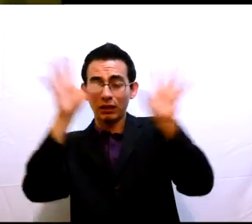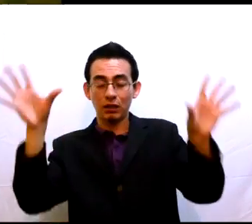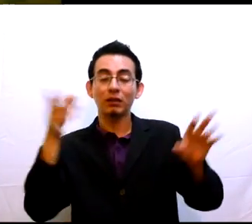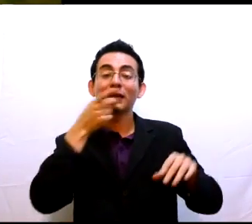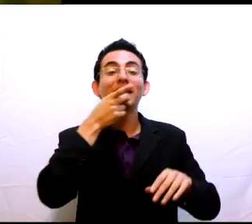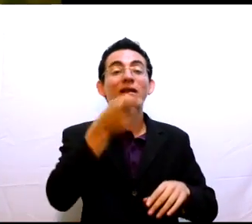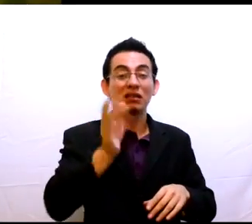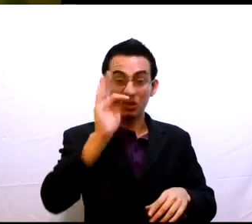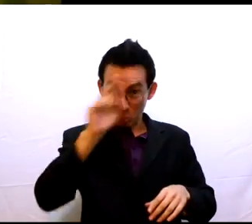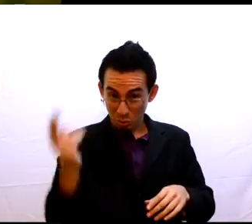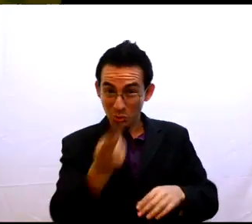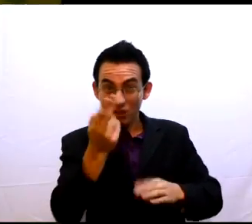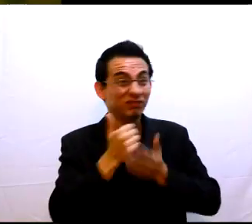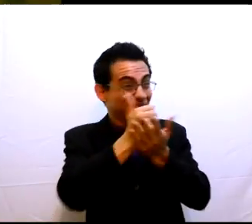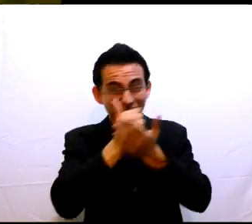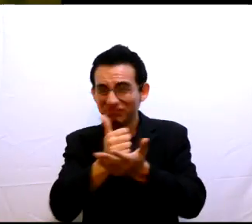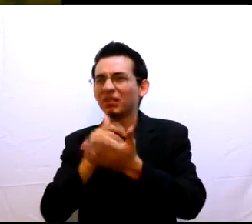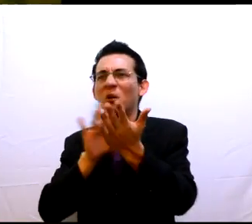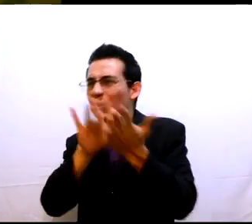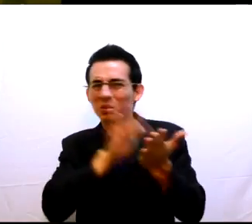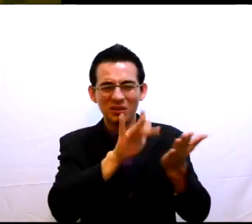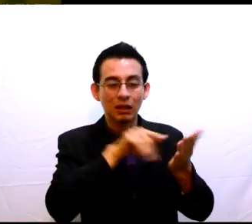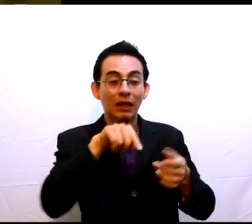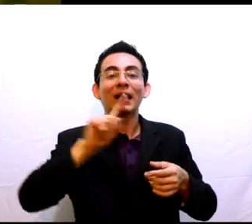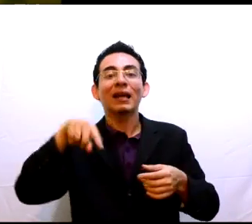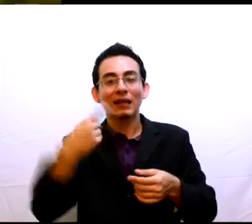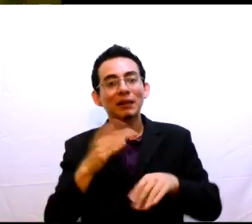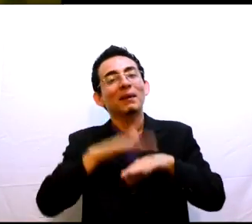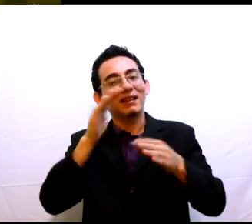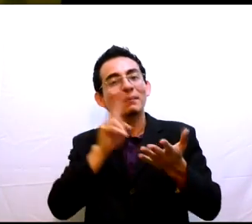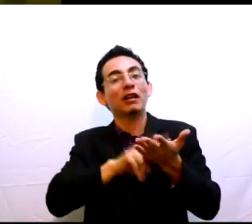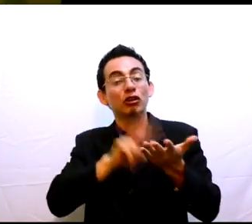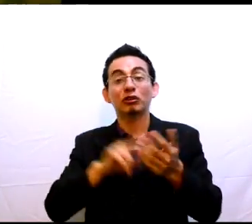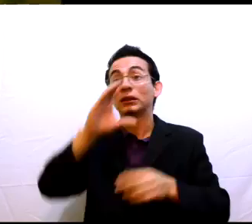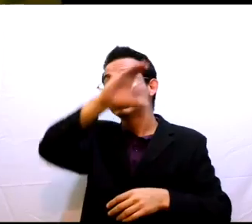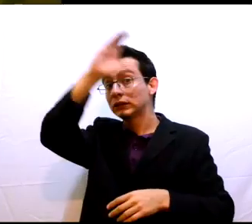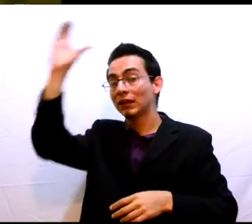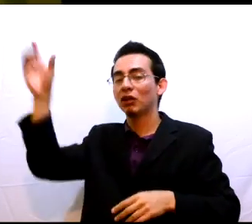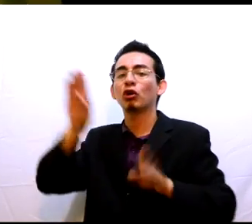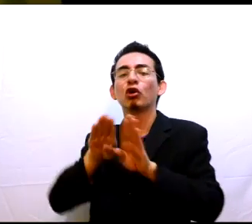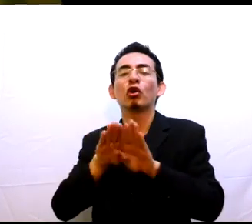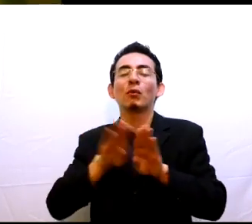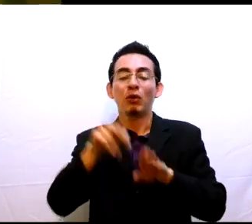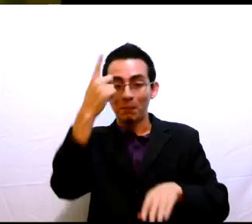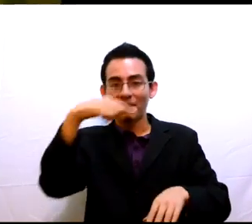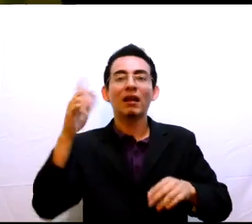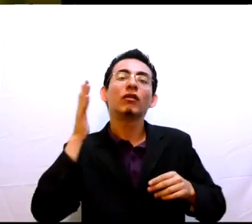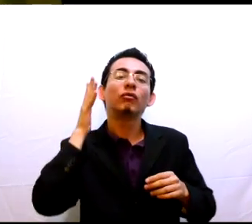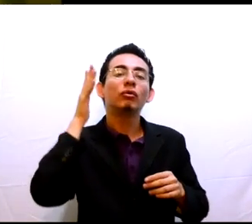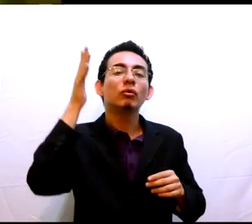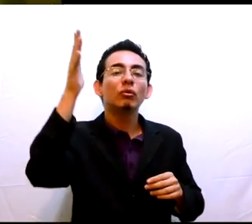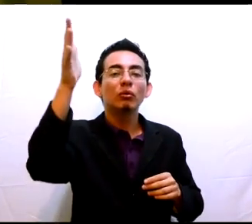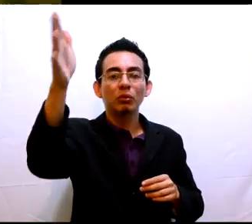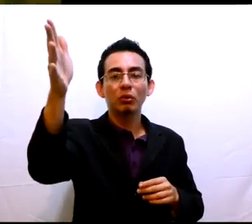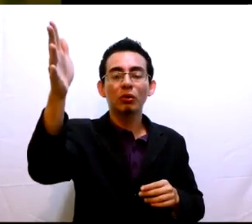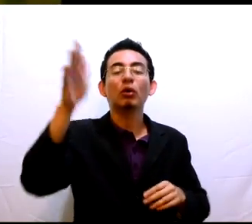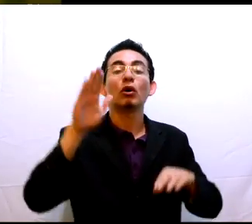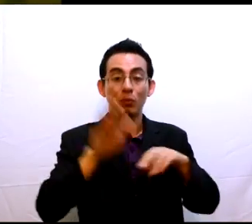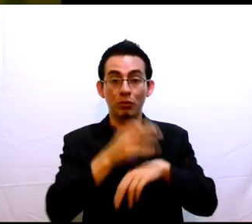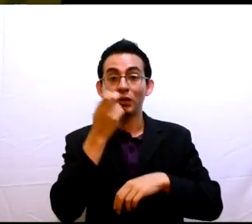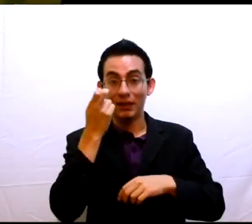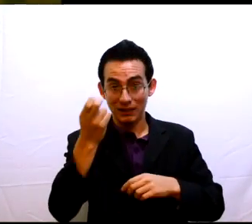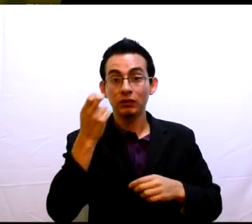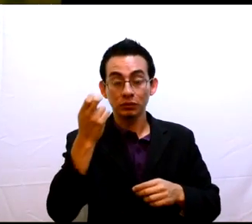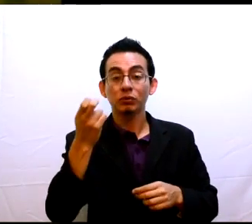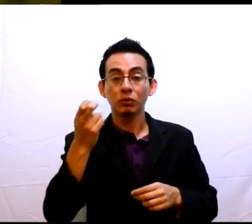estarán acumulando un tesoro en el cielo que será una base firme para el futuro entonces pondrá